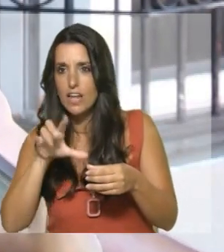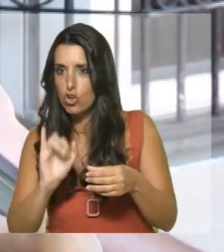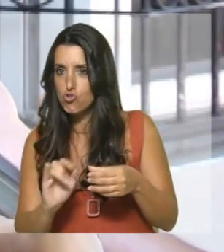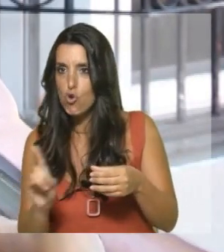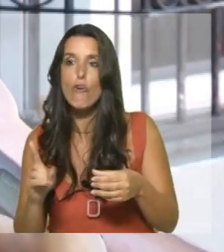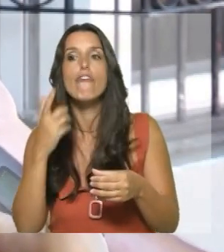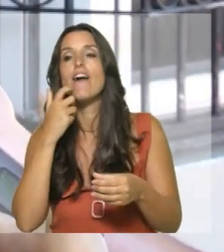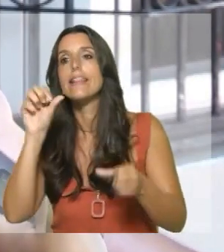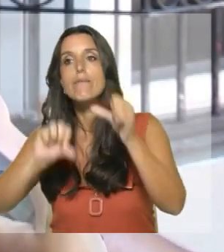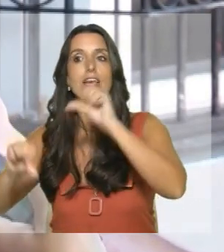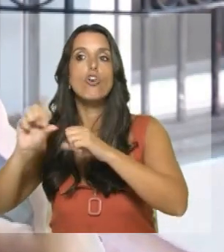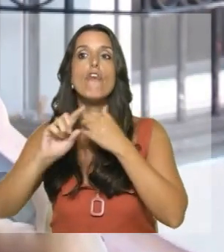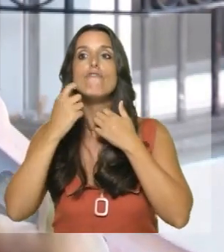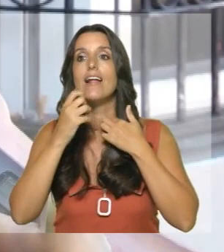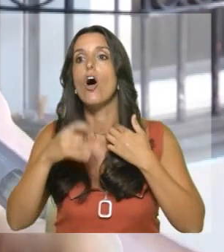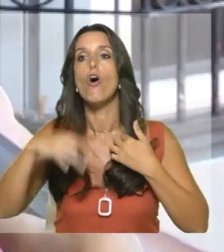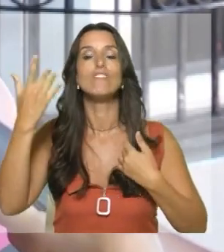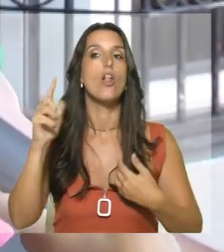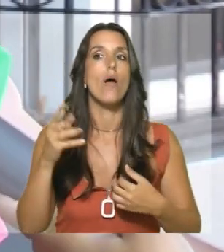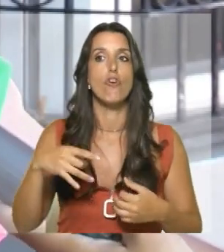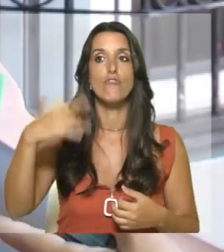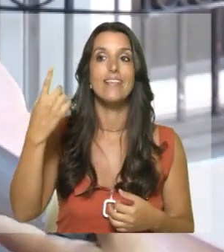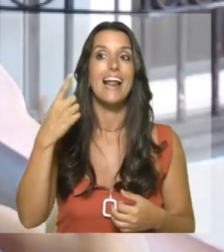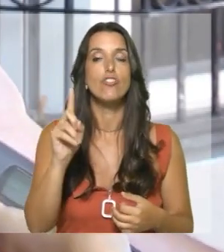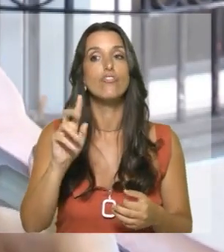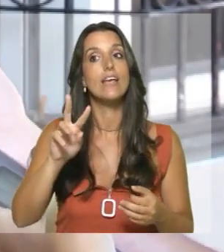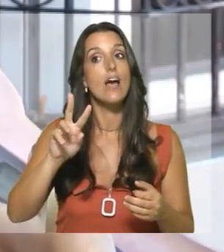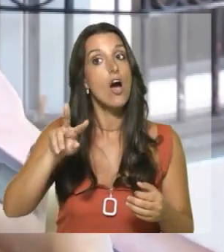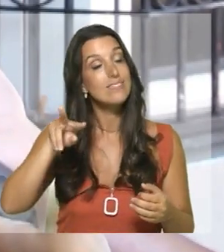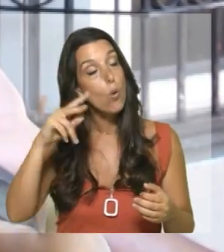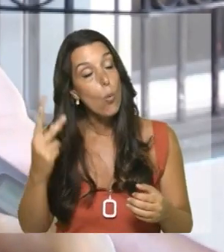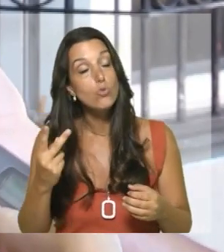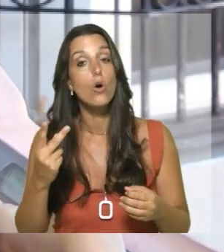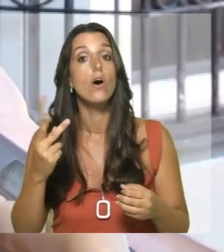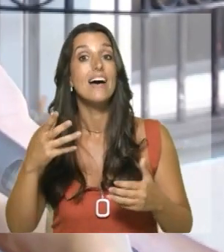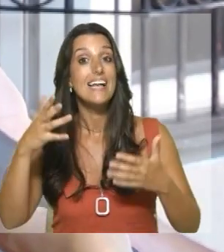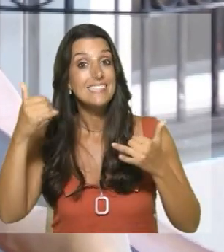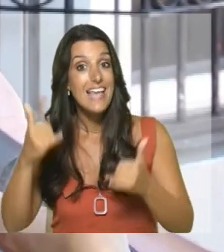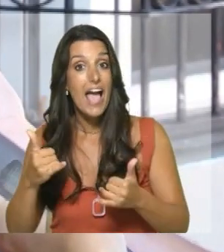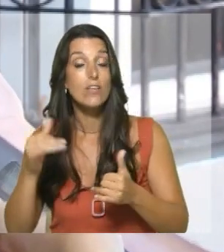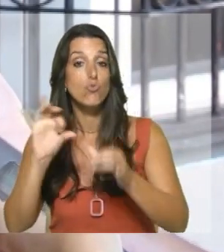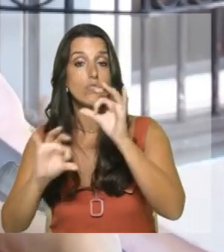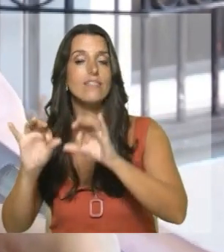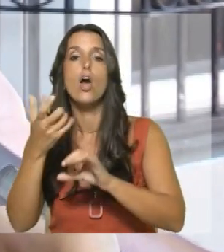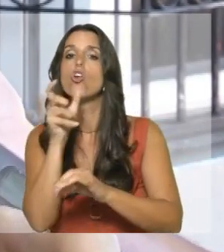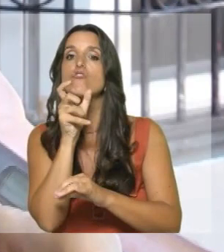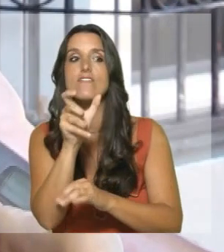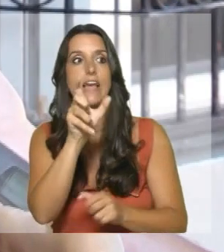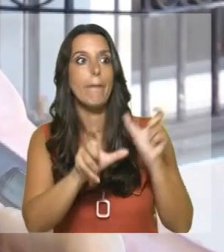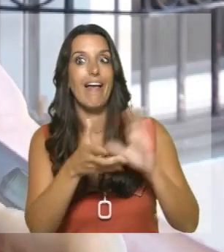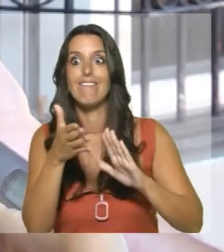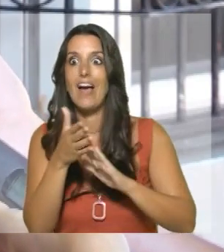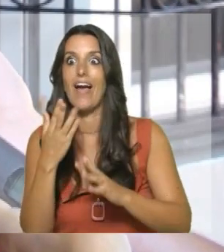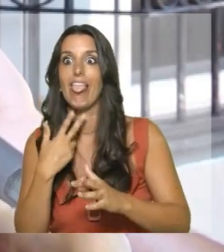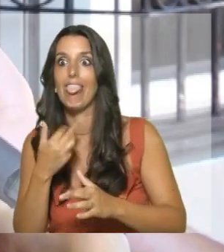Forense. No está confirmado que sea fentanilo. Y la segunda cosa es, si aparece eso no quiere decir que las personas van a empezar a drogarse.